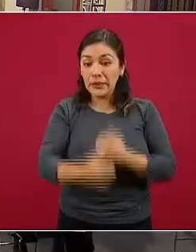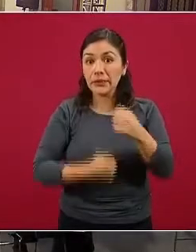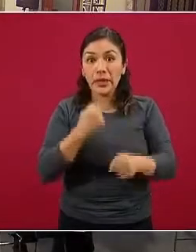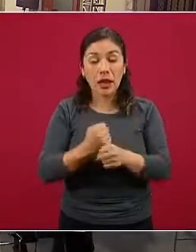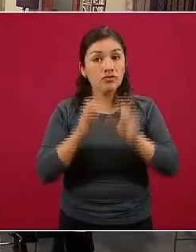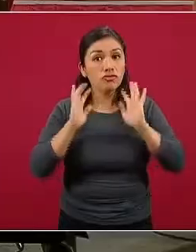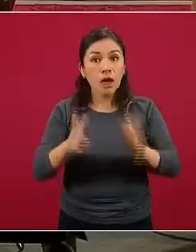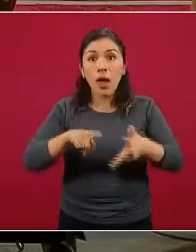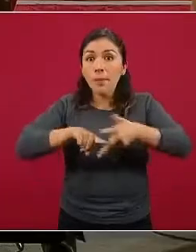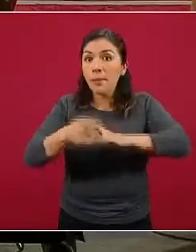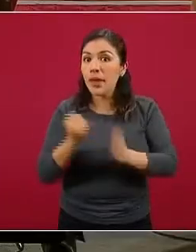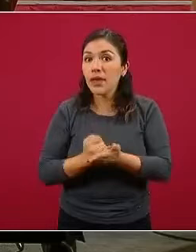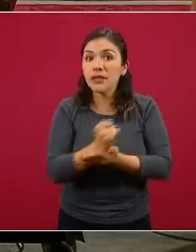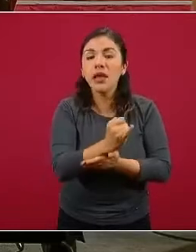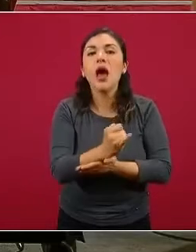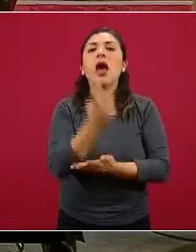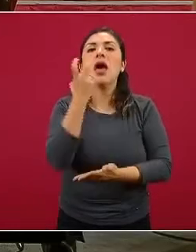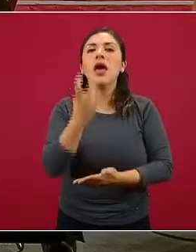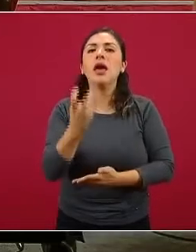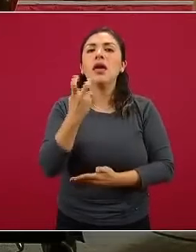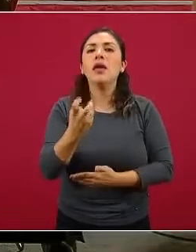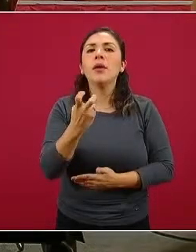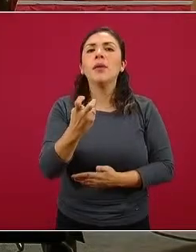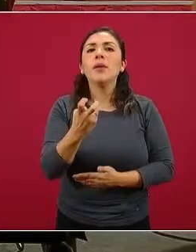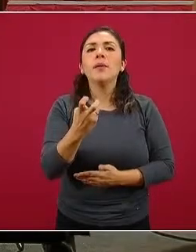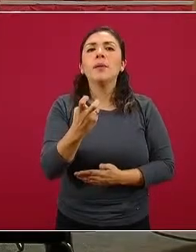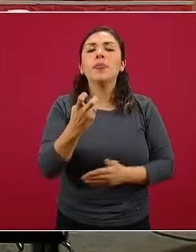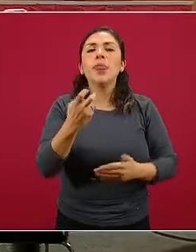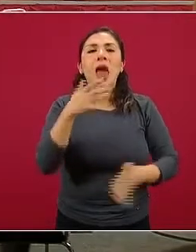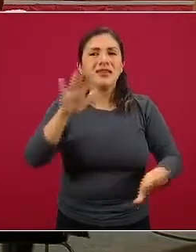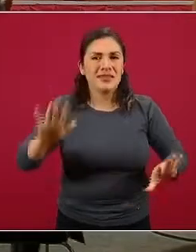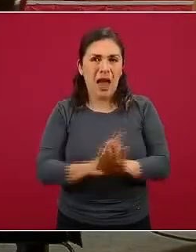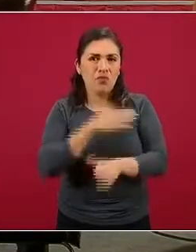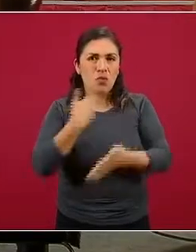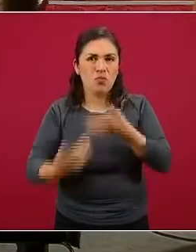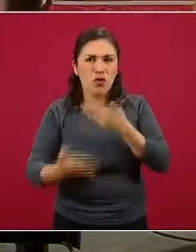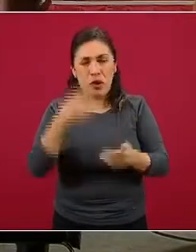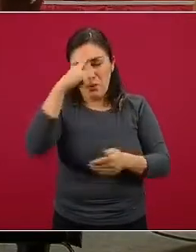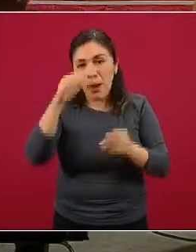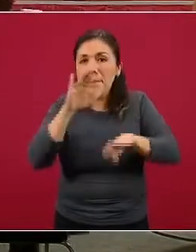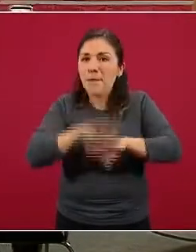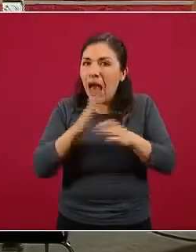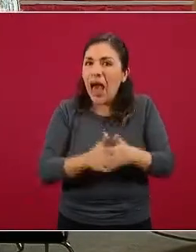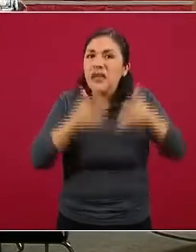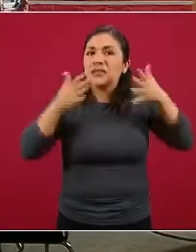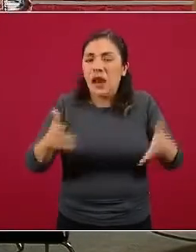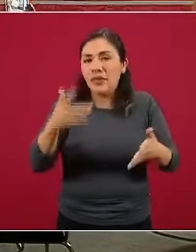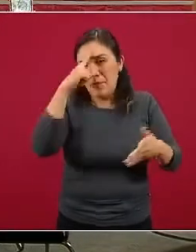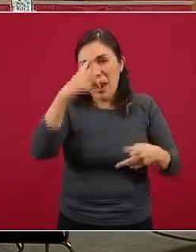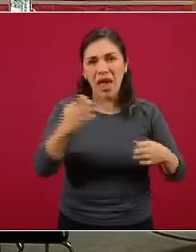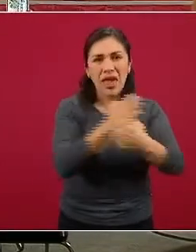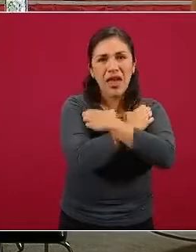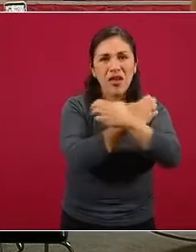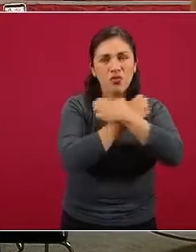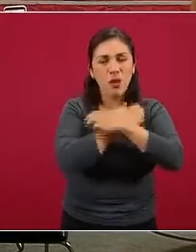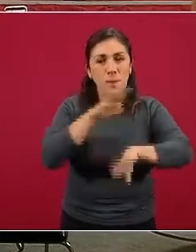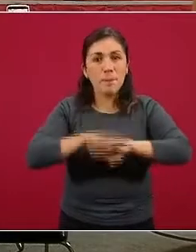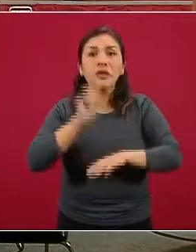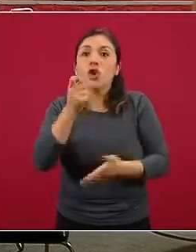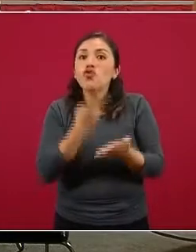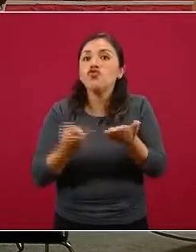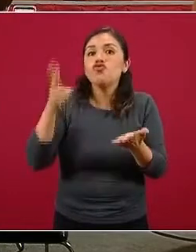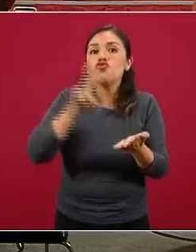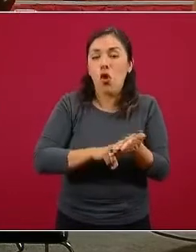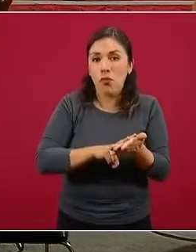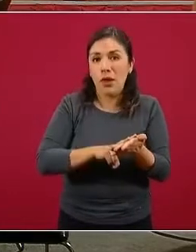año entrará en funcionamiento esta modalidad en donde se ha ampliado la oferta educativa, se ha duplicado